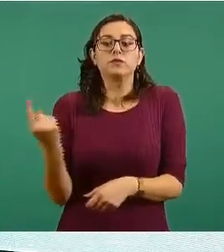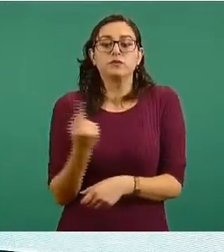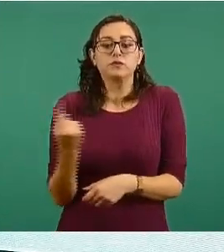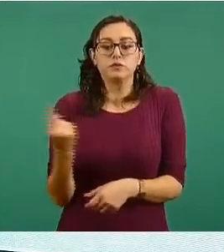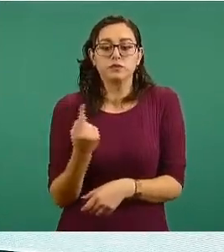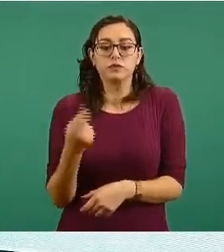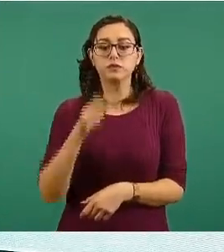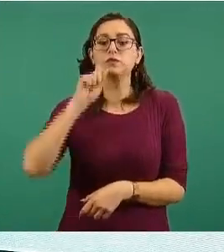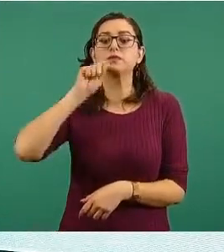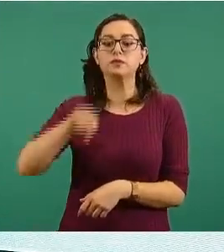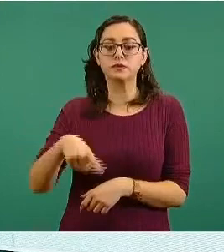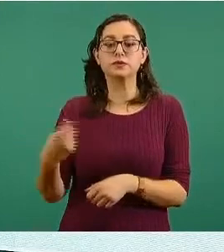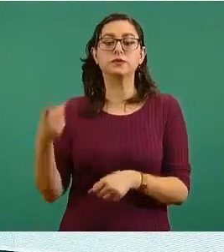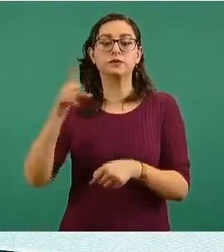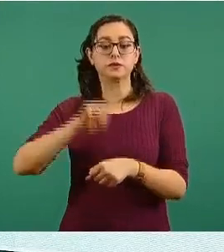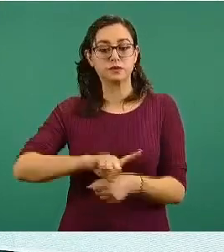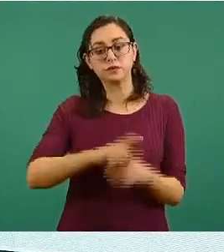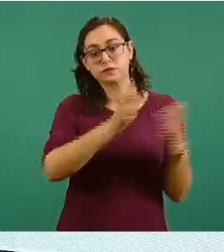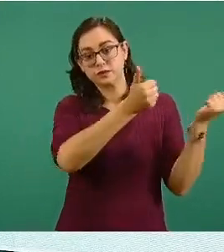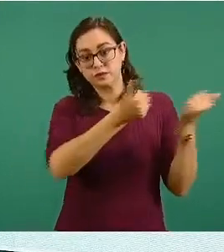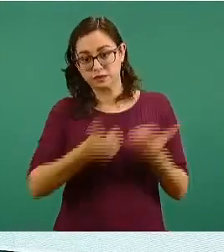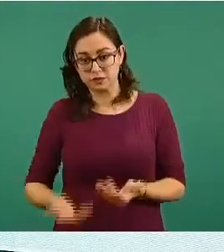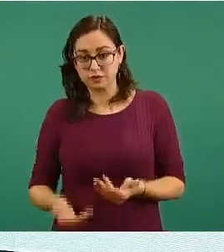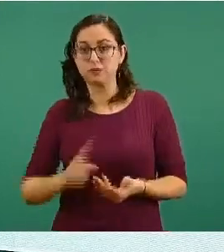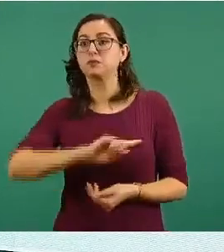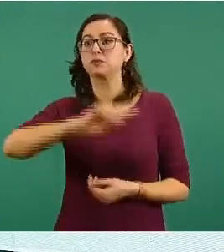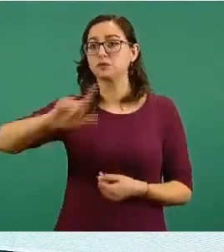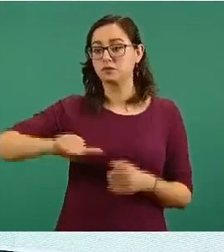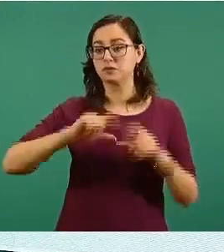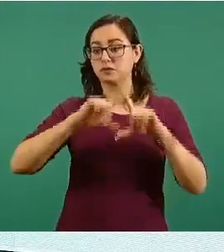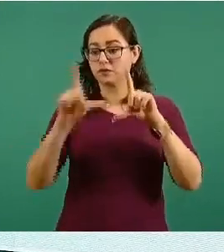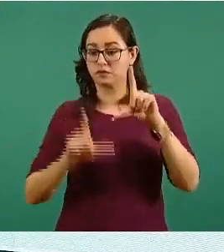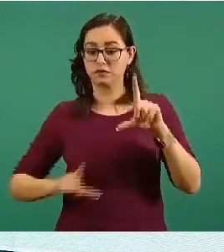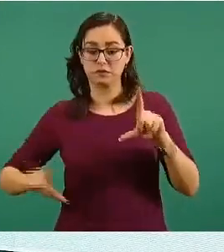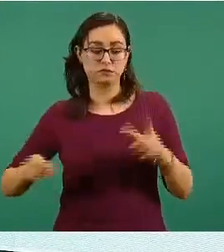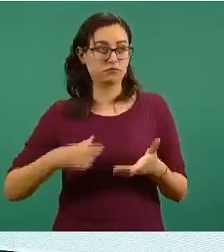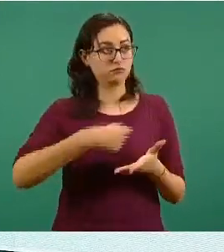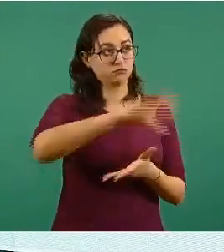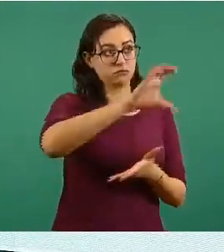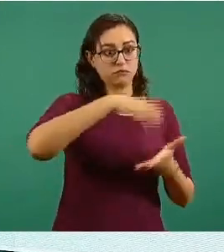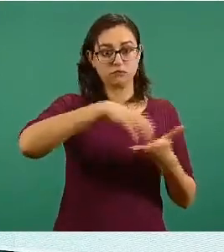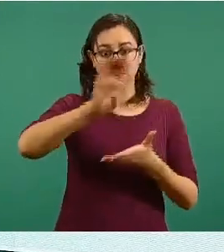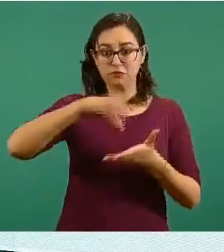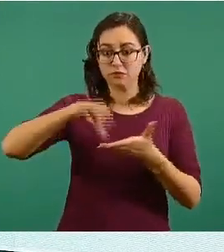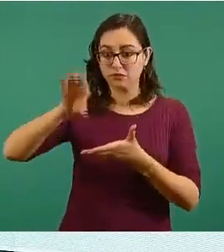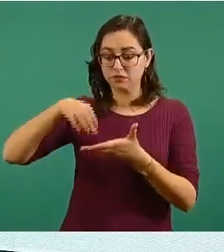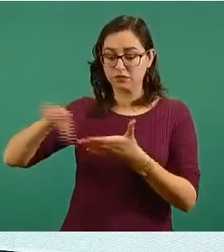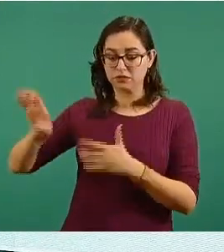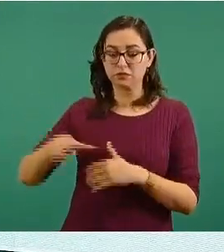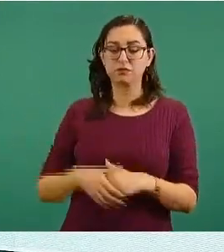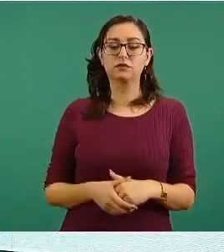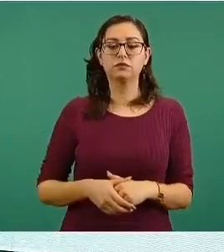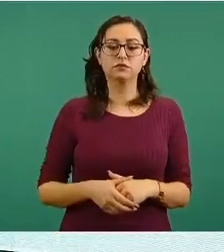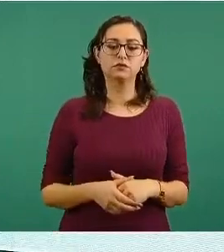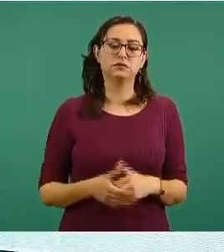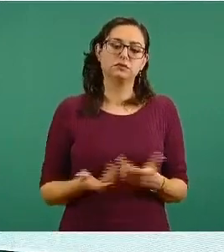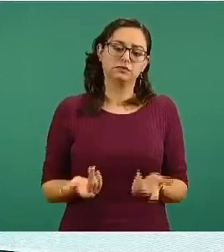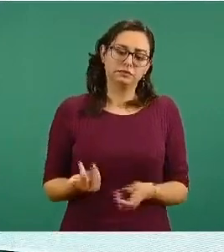mismo día que llegó el paquete se distribuyó en las 32 entidades federativas. Arrancamos con un